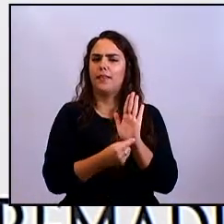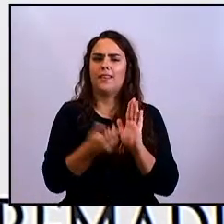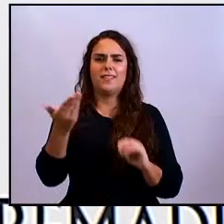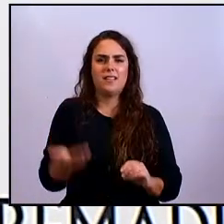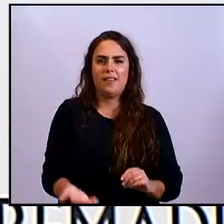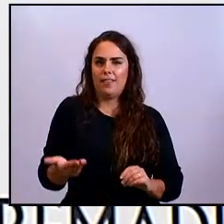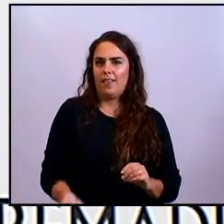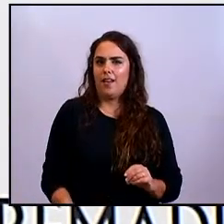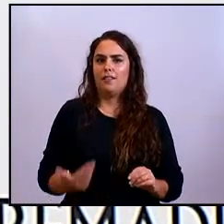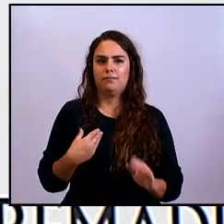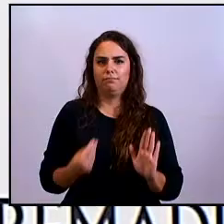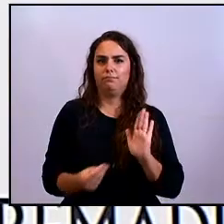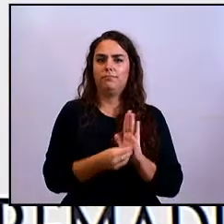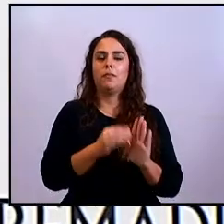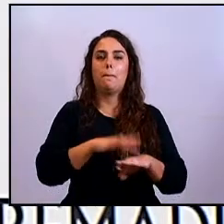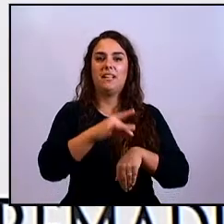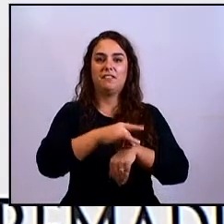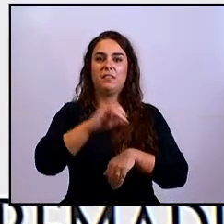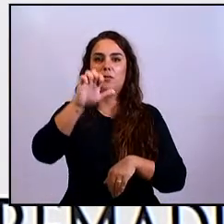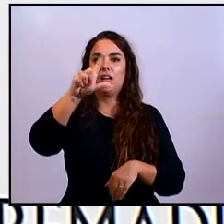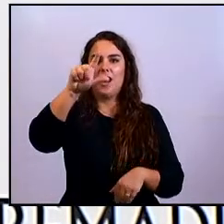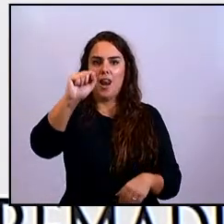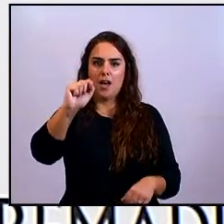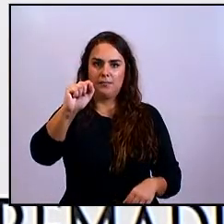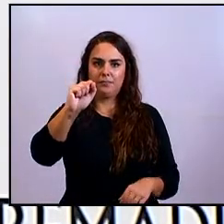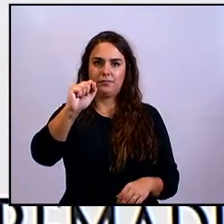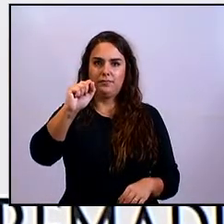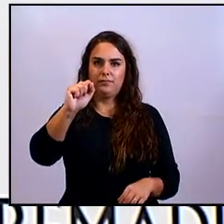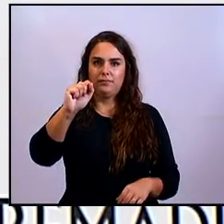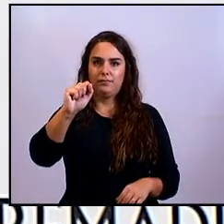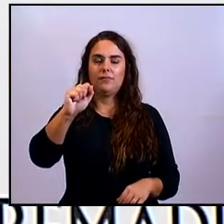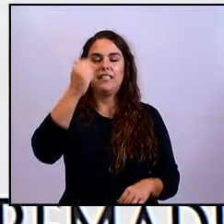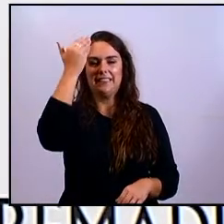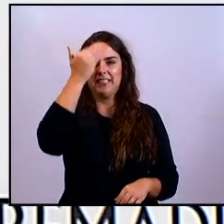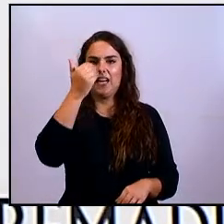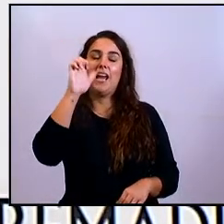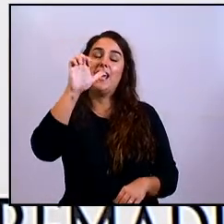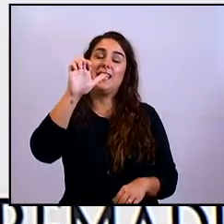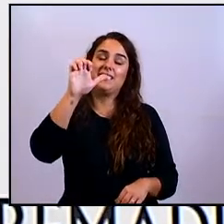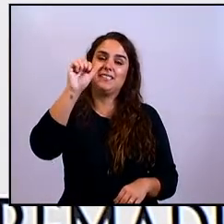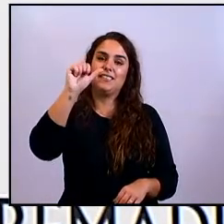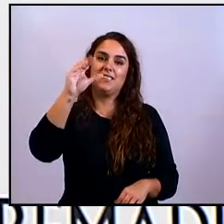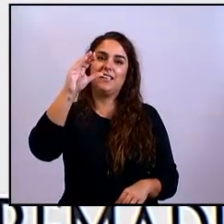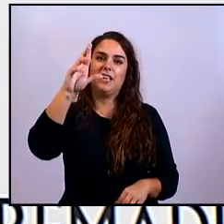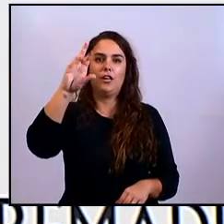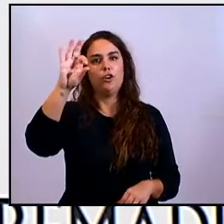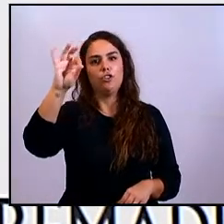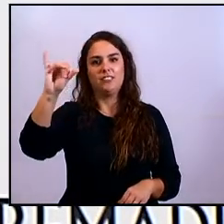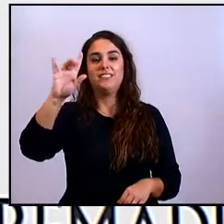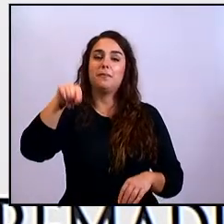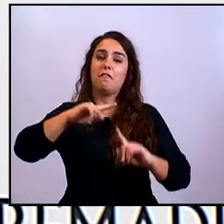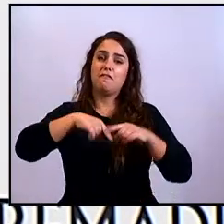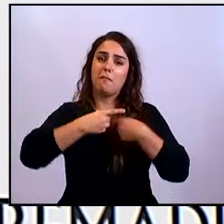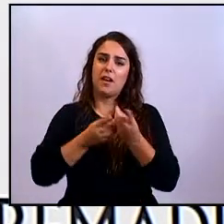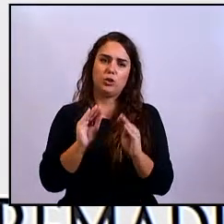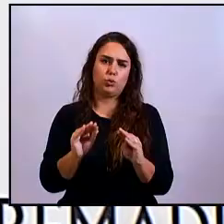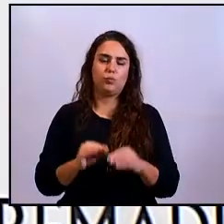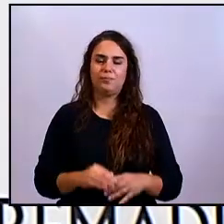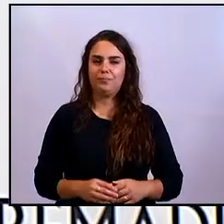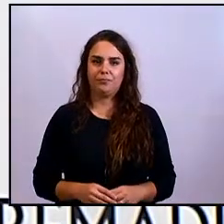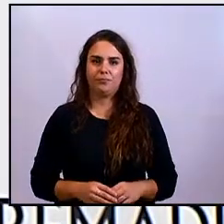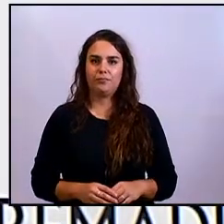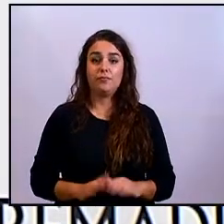esenciales para los enfermos de ELA, de esclerosis lateral amiotrófica, y para sus familiares. La primera es una